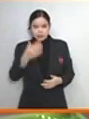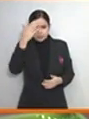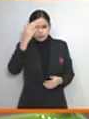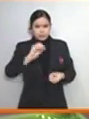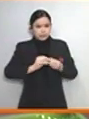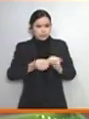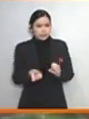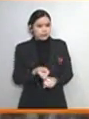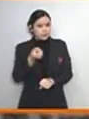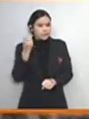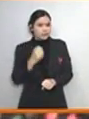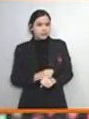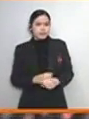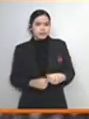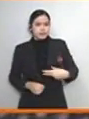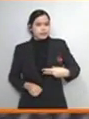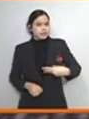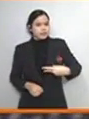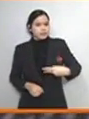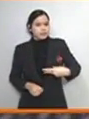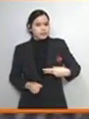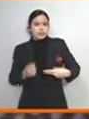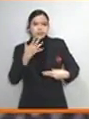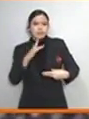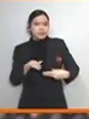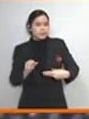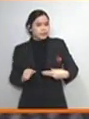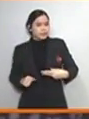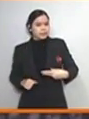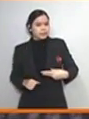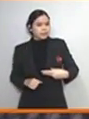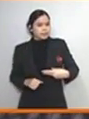viene su primer dígito. Suerte,